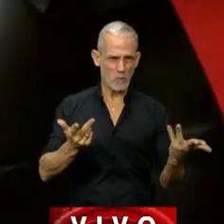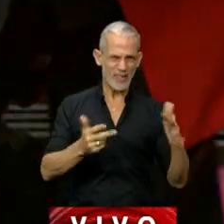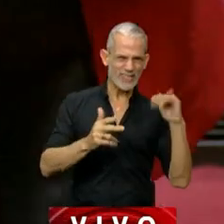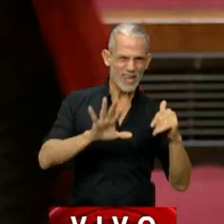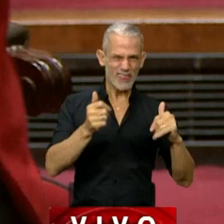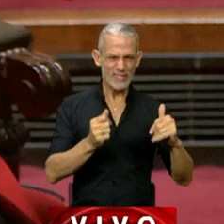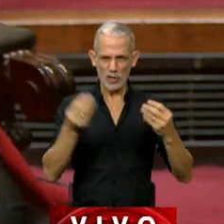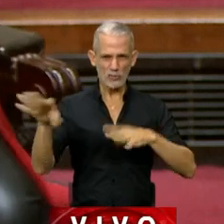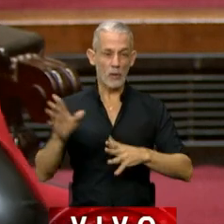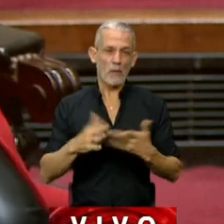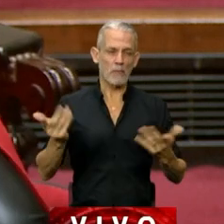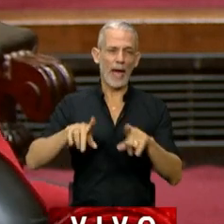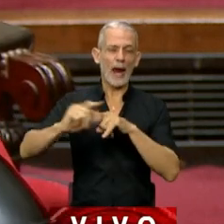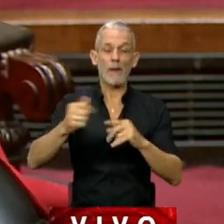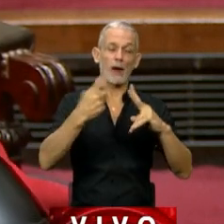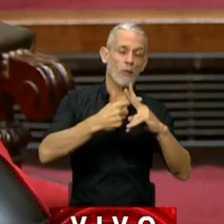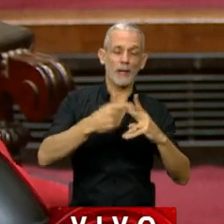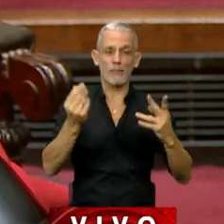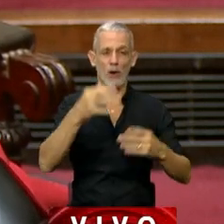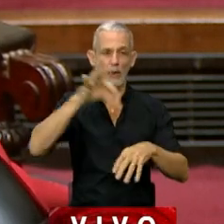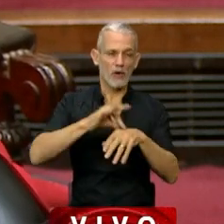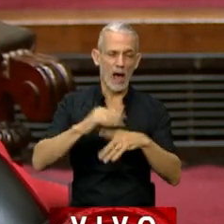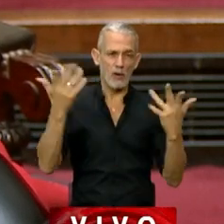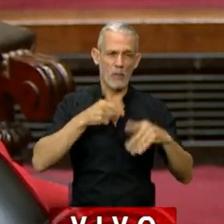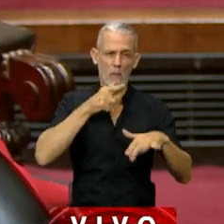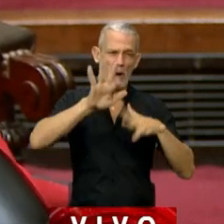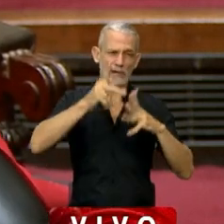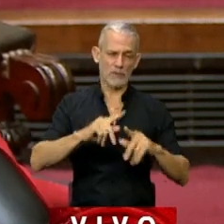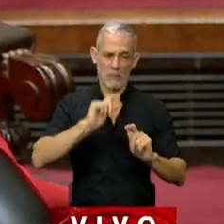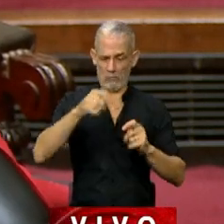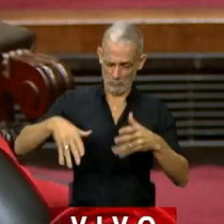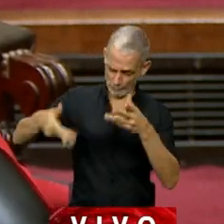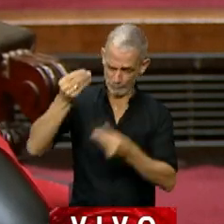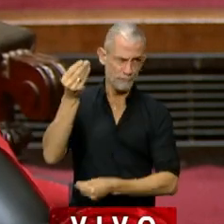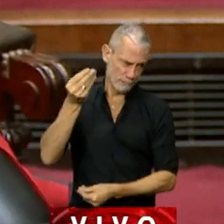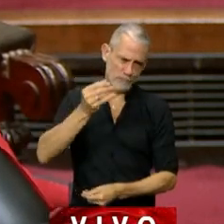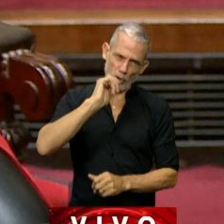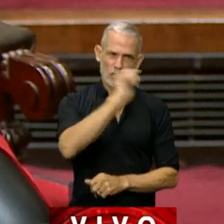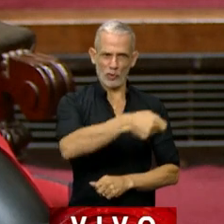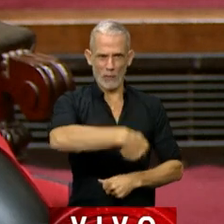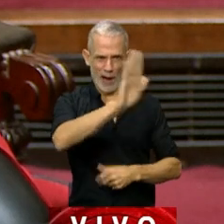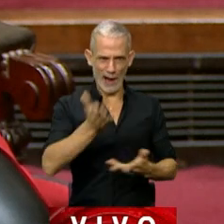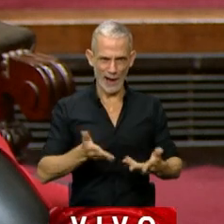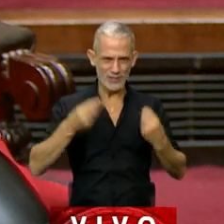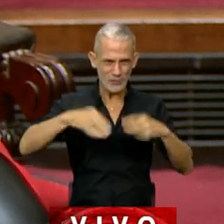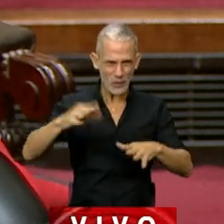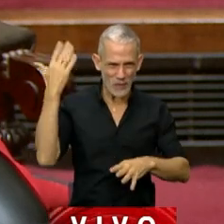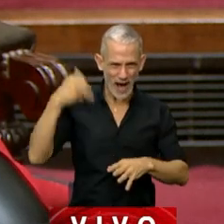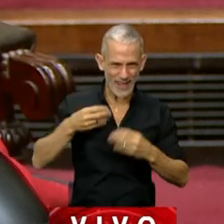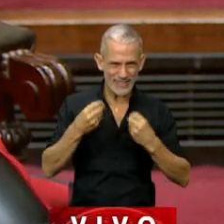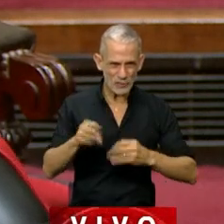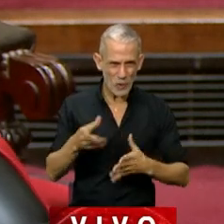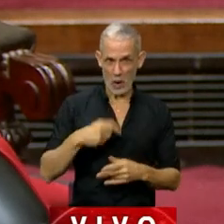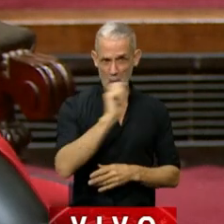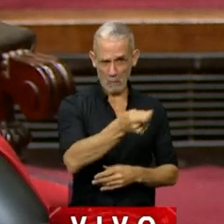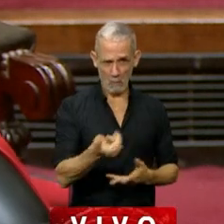que después, cuando un tío, un hermano, un primo tiene algo parecido a lo que nosotros creemos que tuvimos nosotros, vamos y le damos lo que nos sobró.